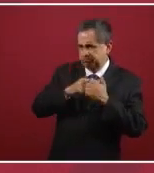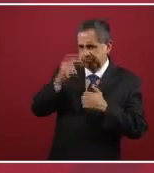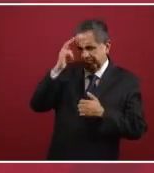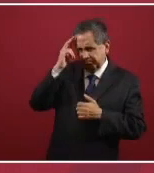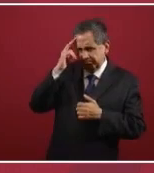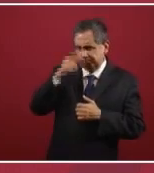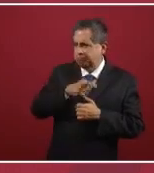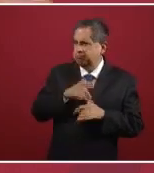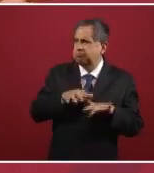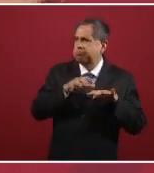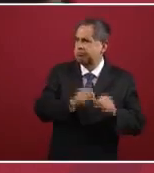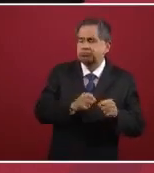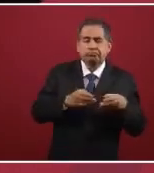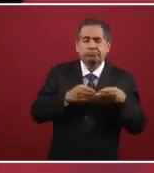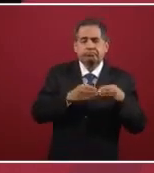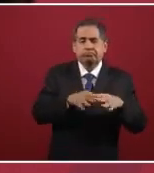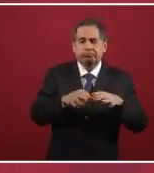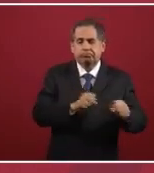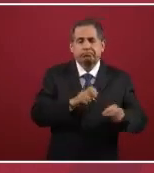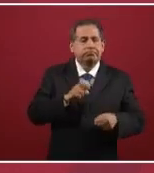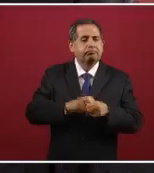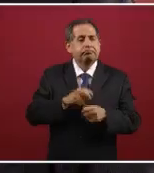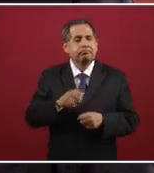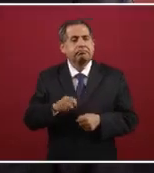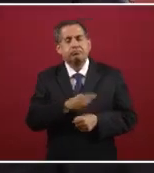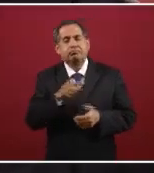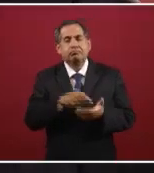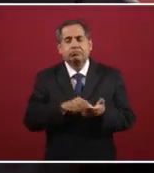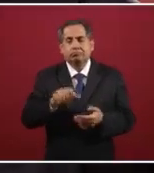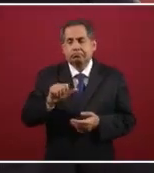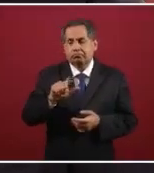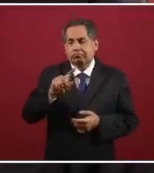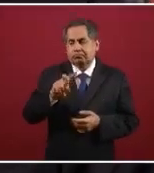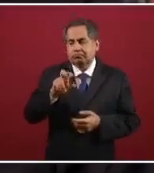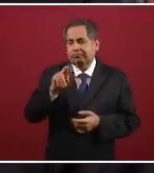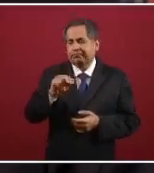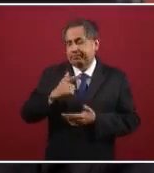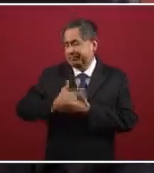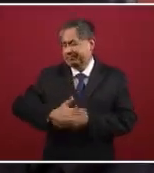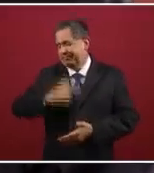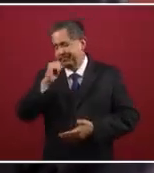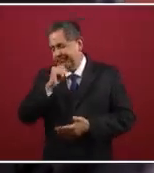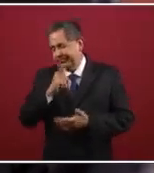tomado una embarcación en Alvarado, nada